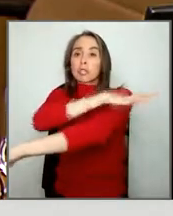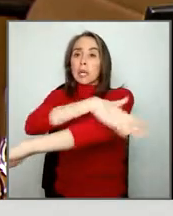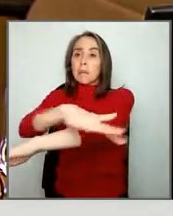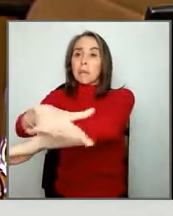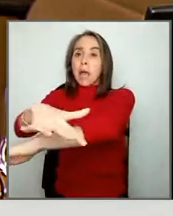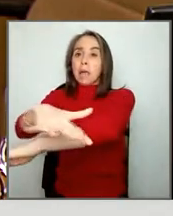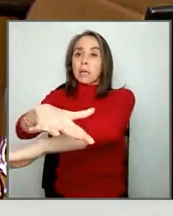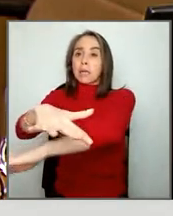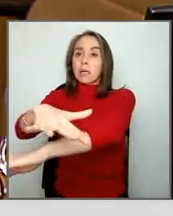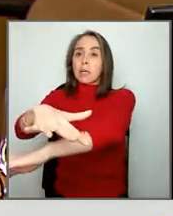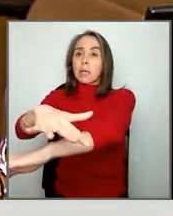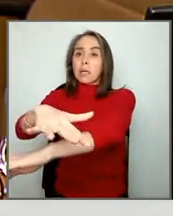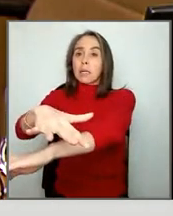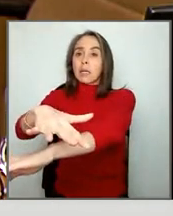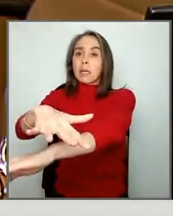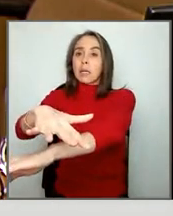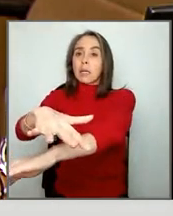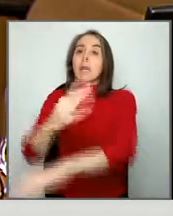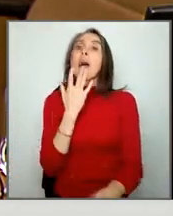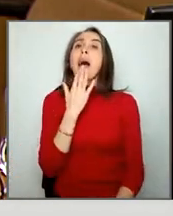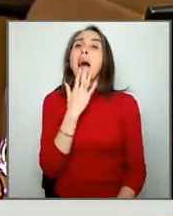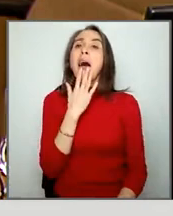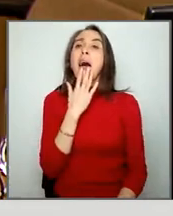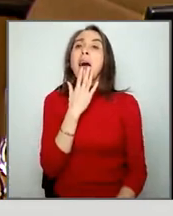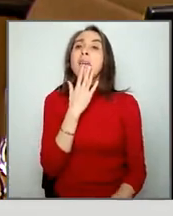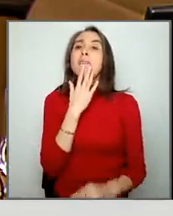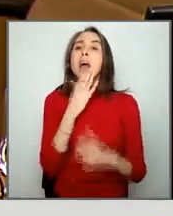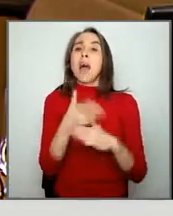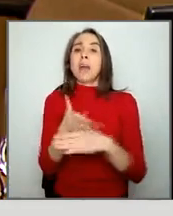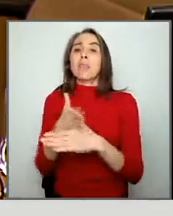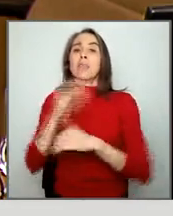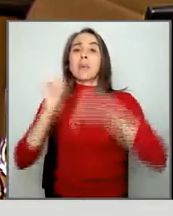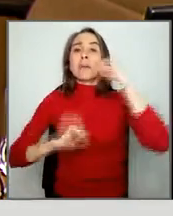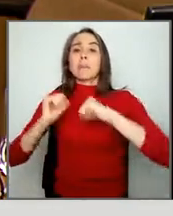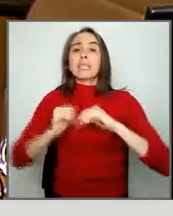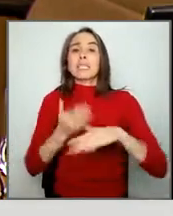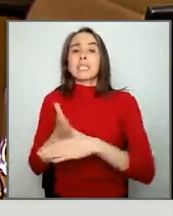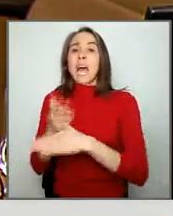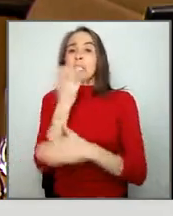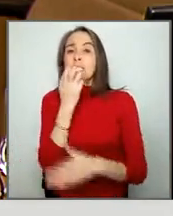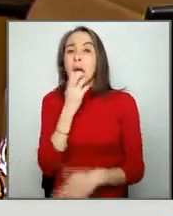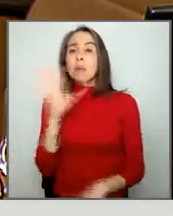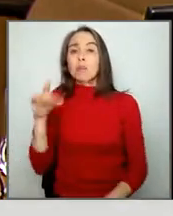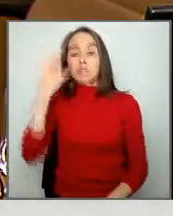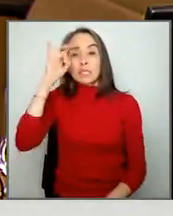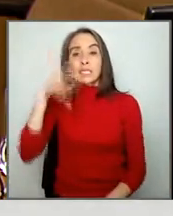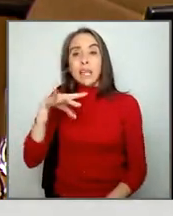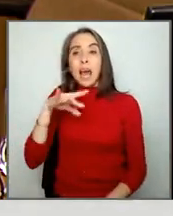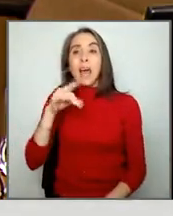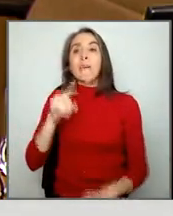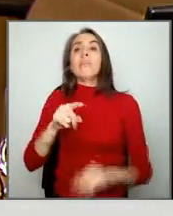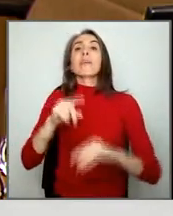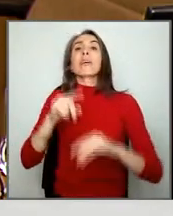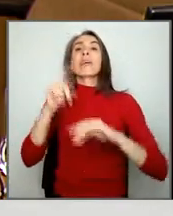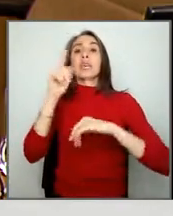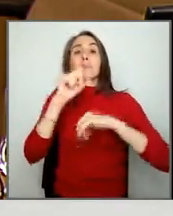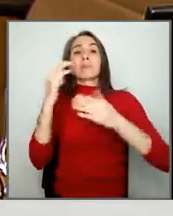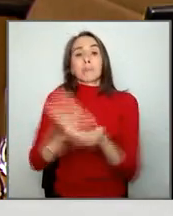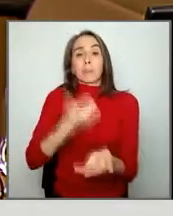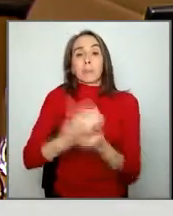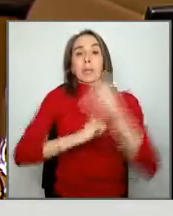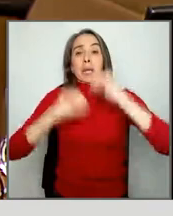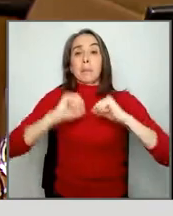y habla de la salmonera Oiga sabe que la actividad acuícola representa en regiones como la nuestra